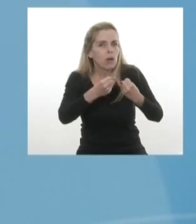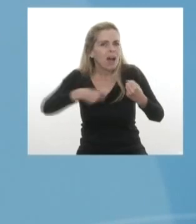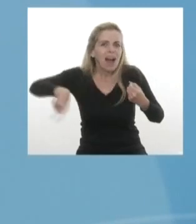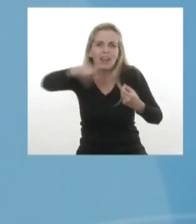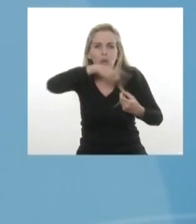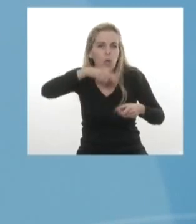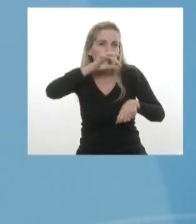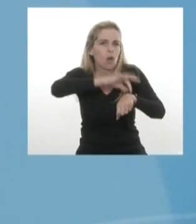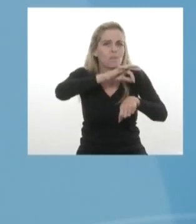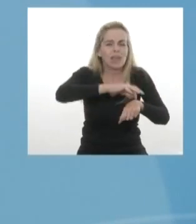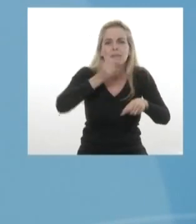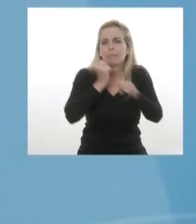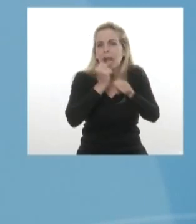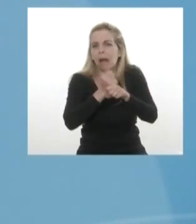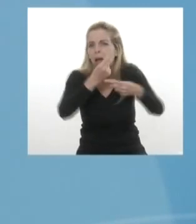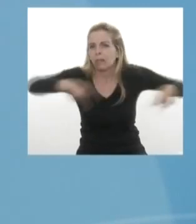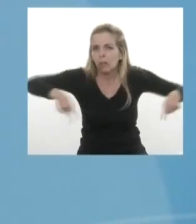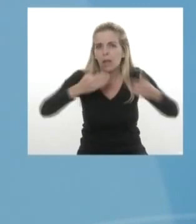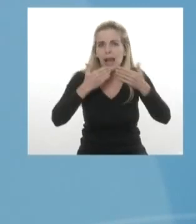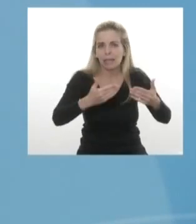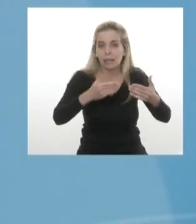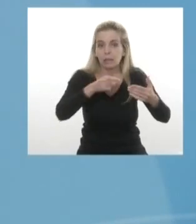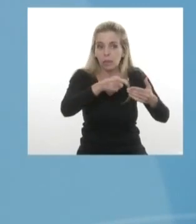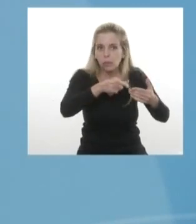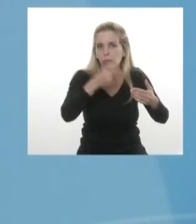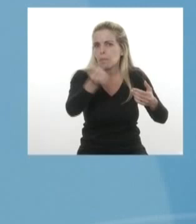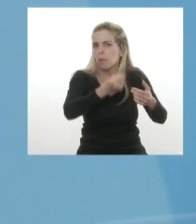hacen, no puede ser soslayado.